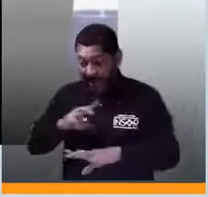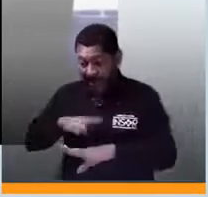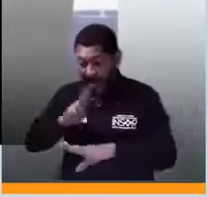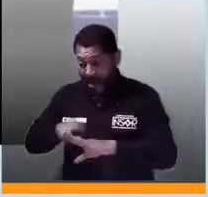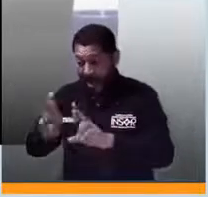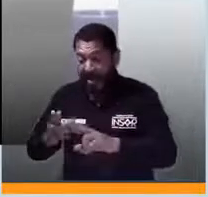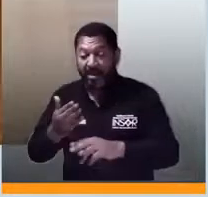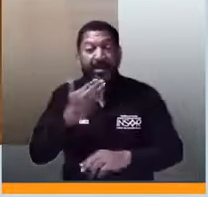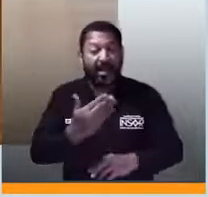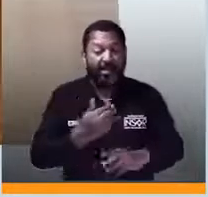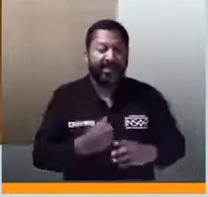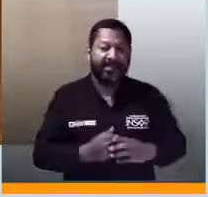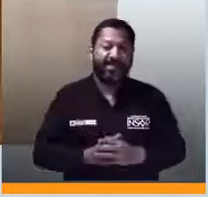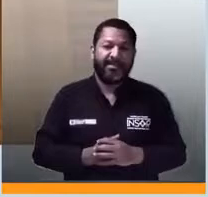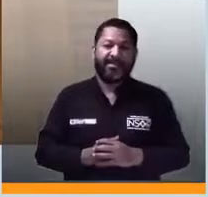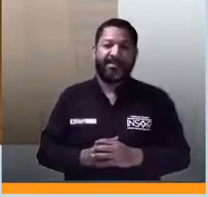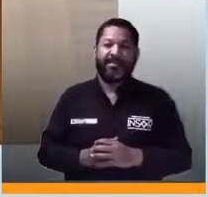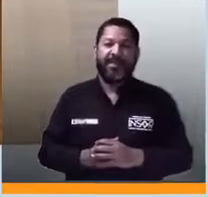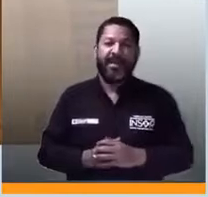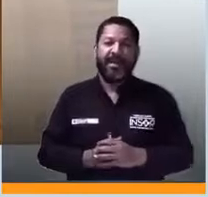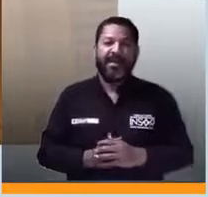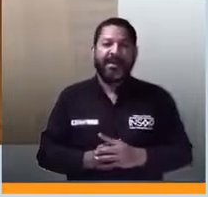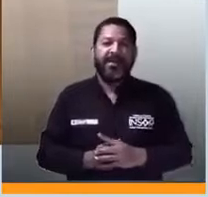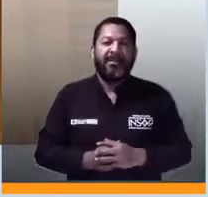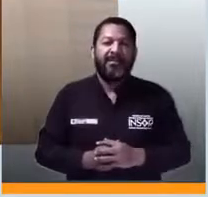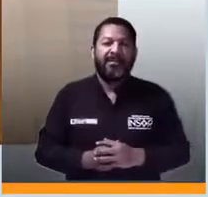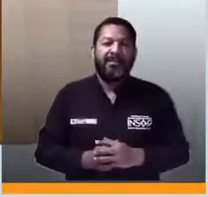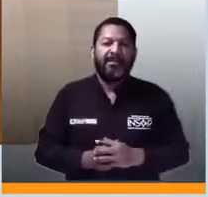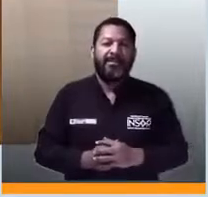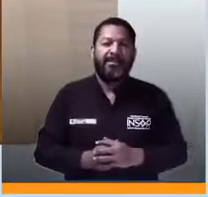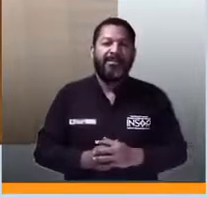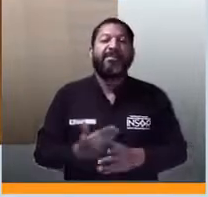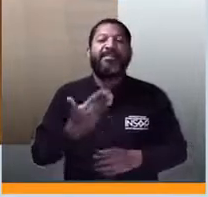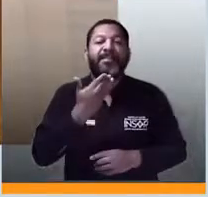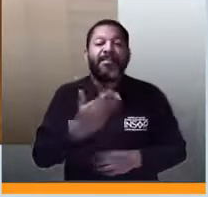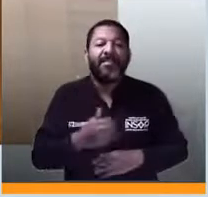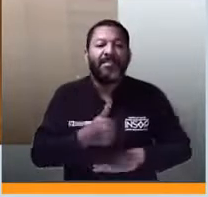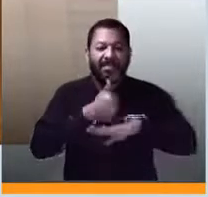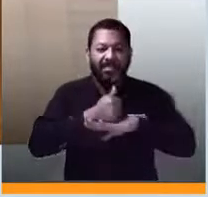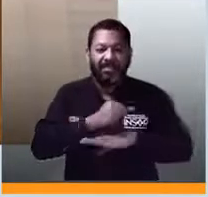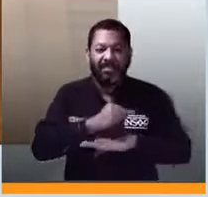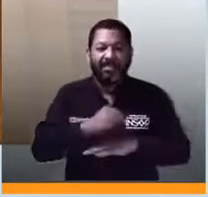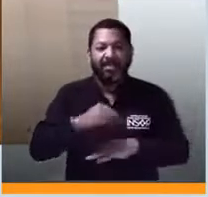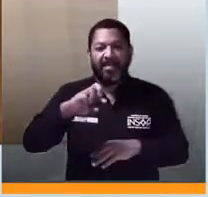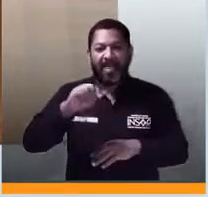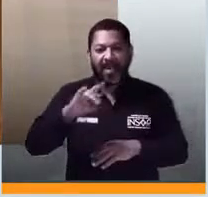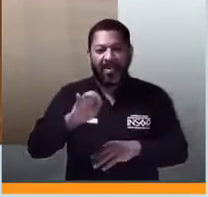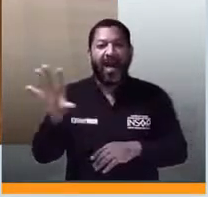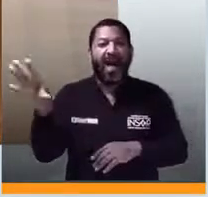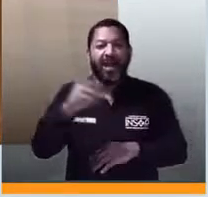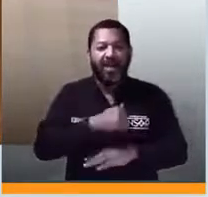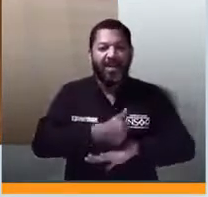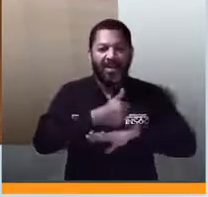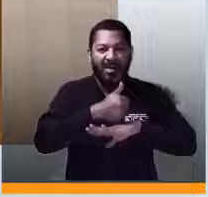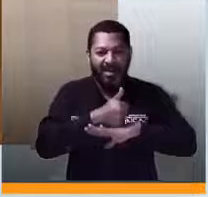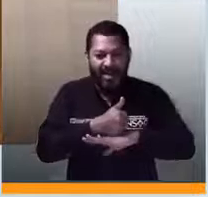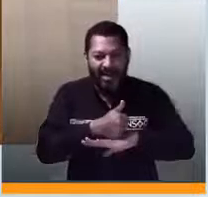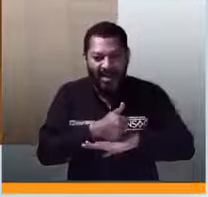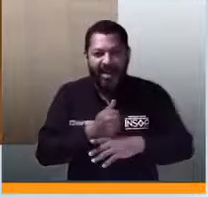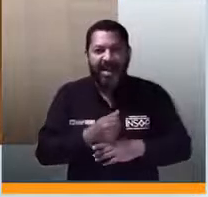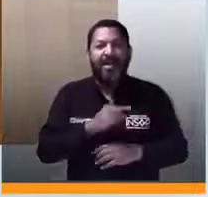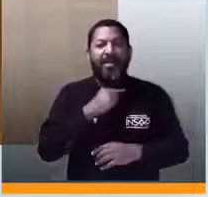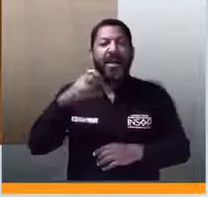natural. Gracias. Muchas gracias, rector Pablo, y a todos los rectores, al